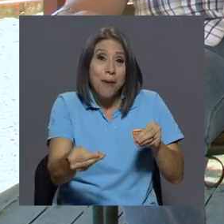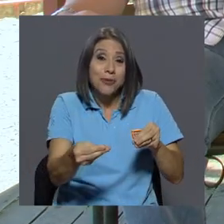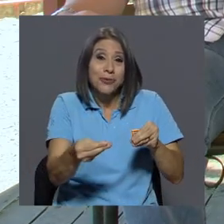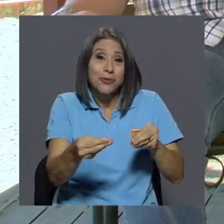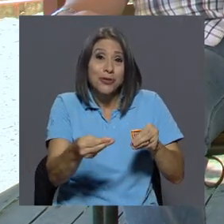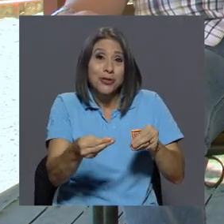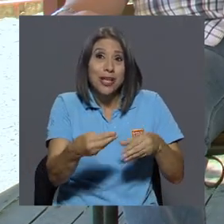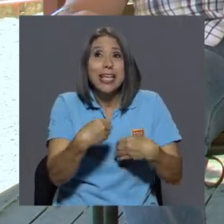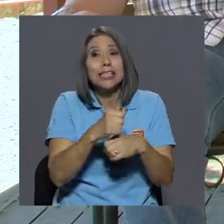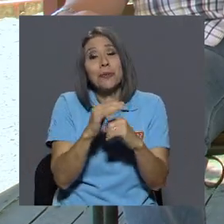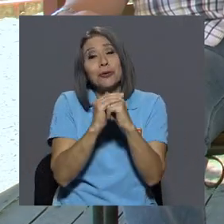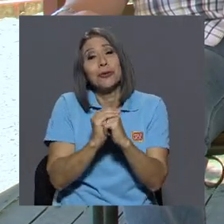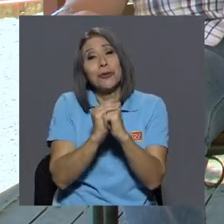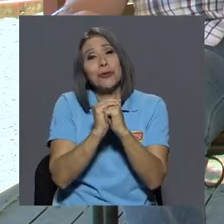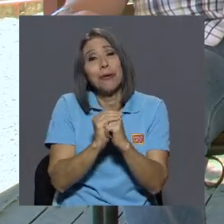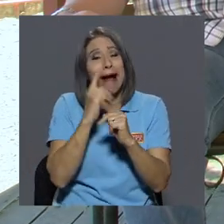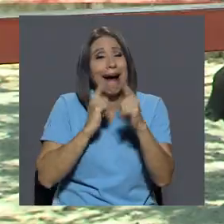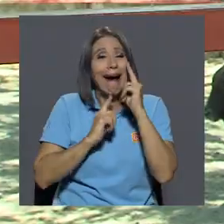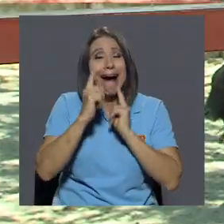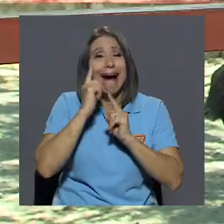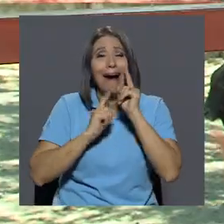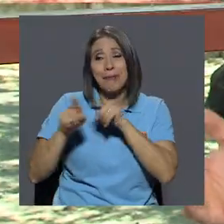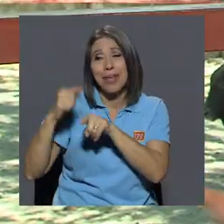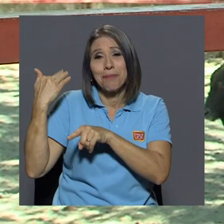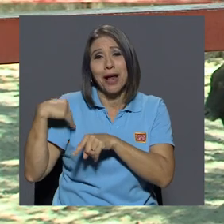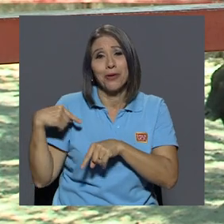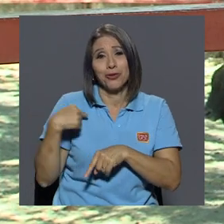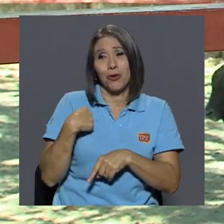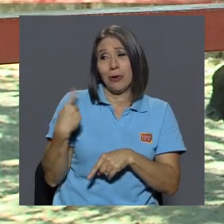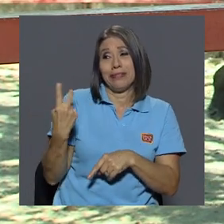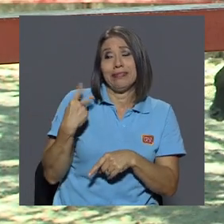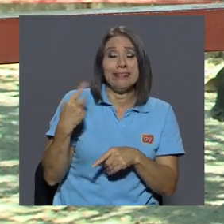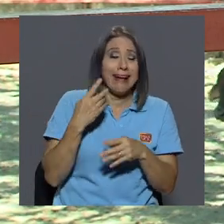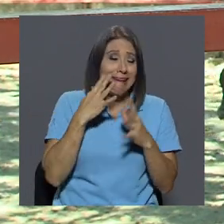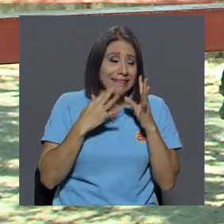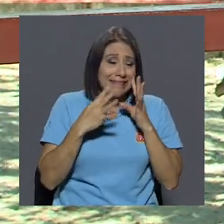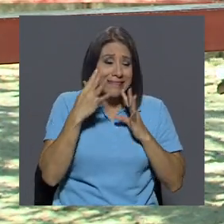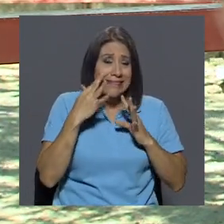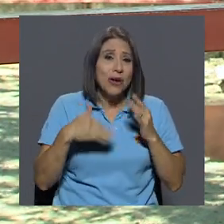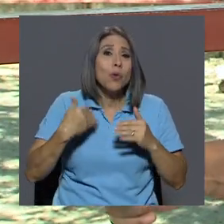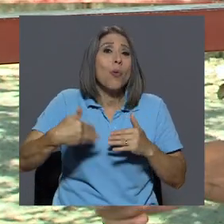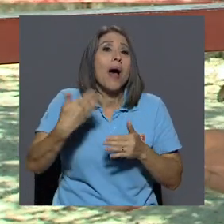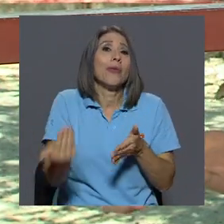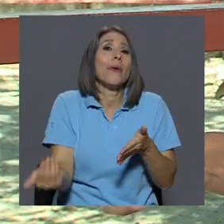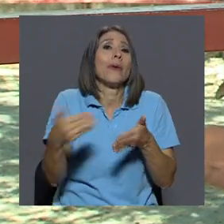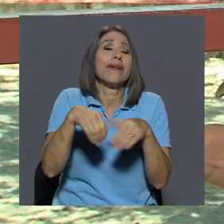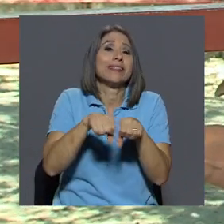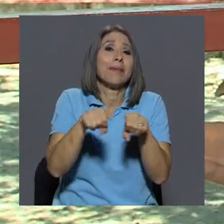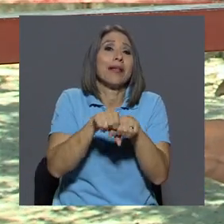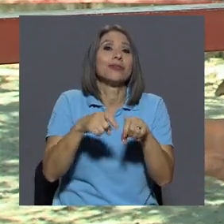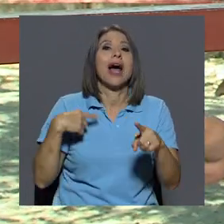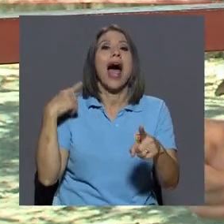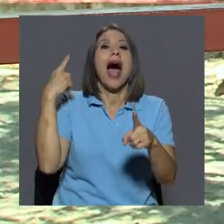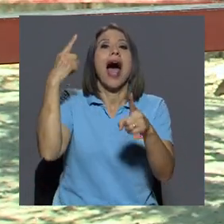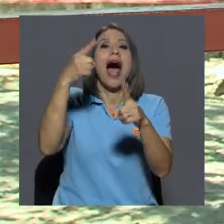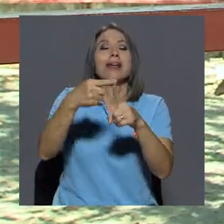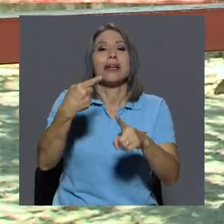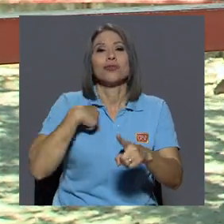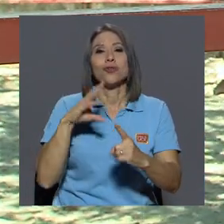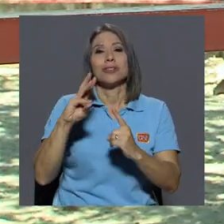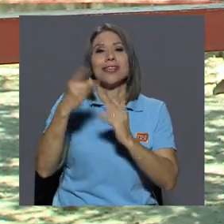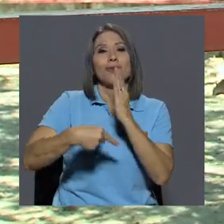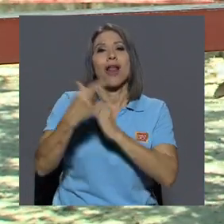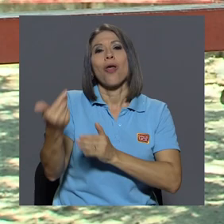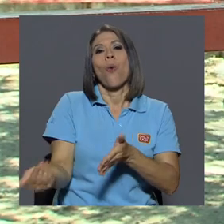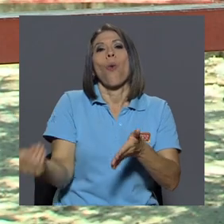las tenis, mi hermano y yo. Porque hasta cuándo volverían otras. Y volvieron hasta cuando saqué el 6º grado.